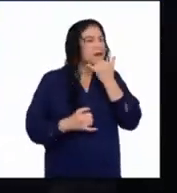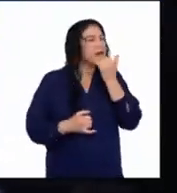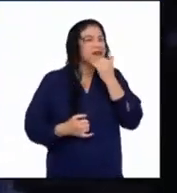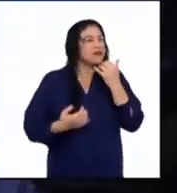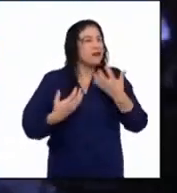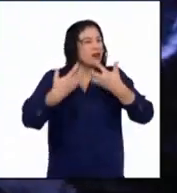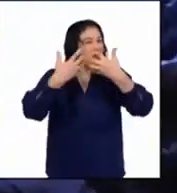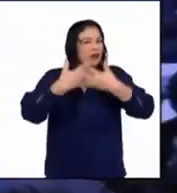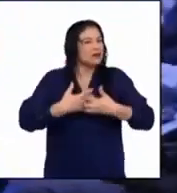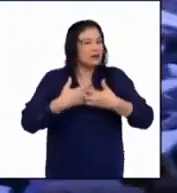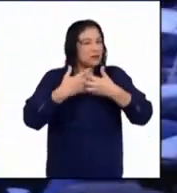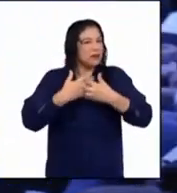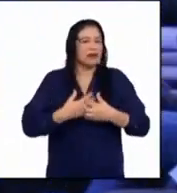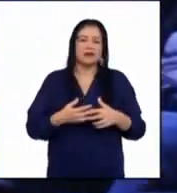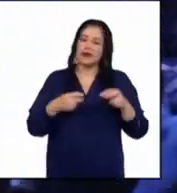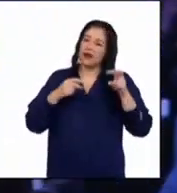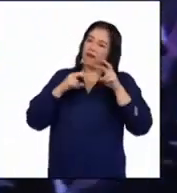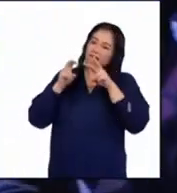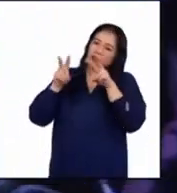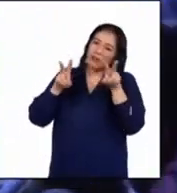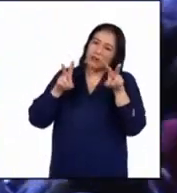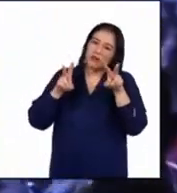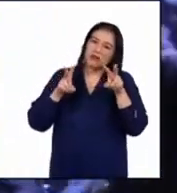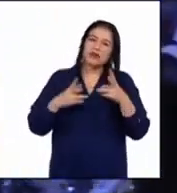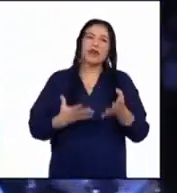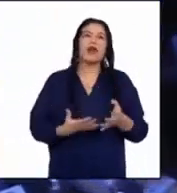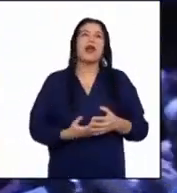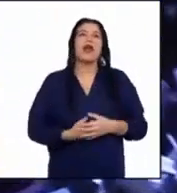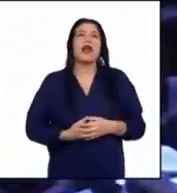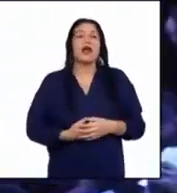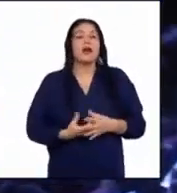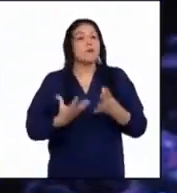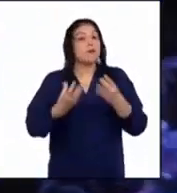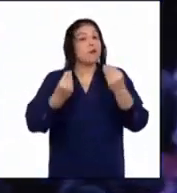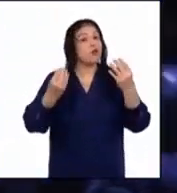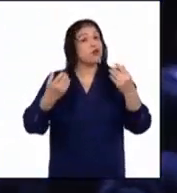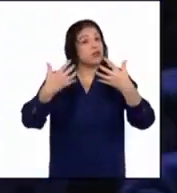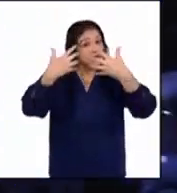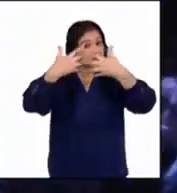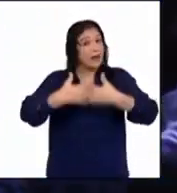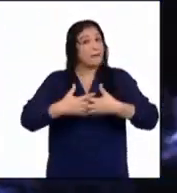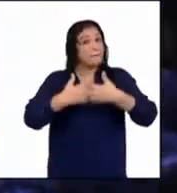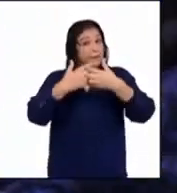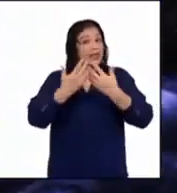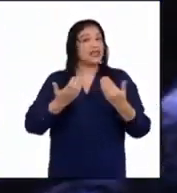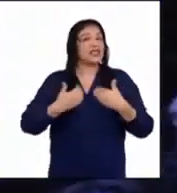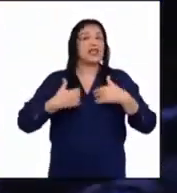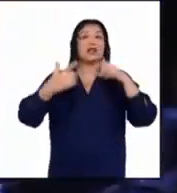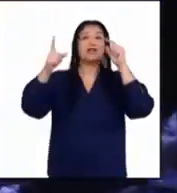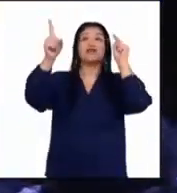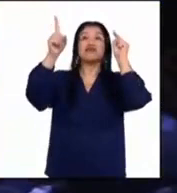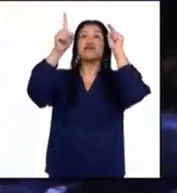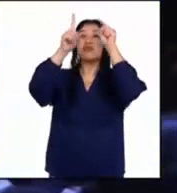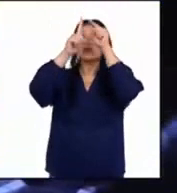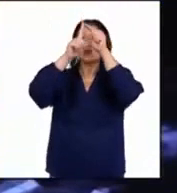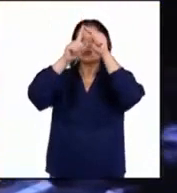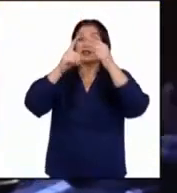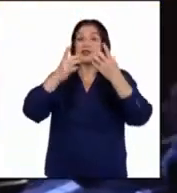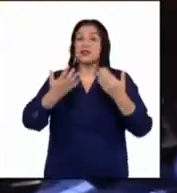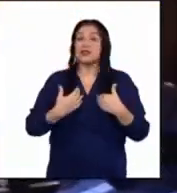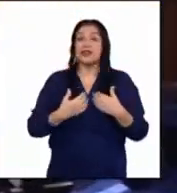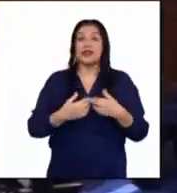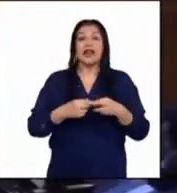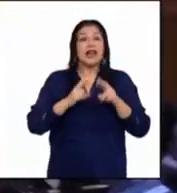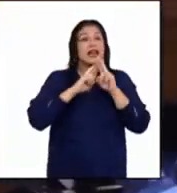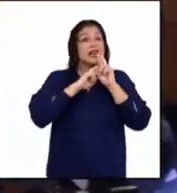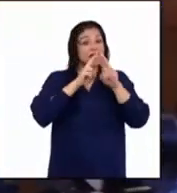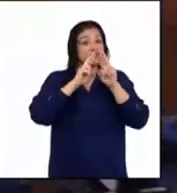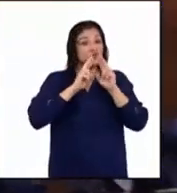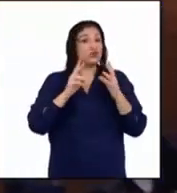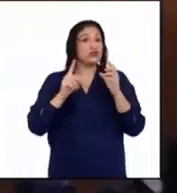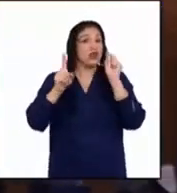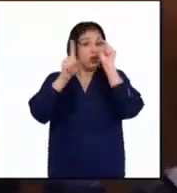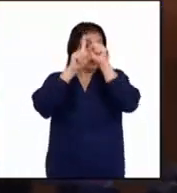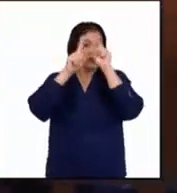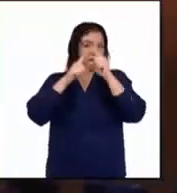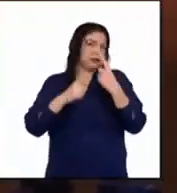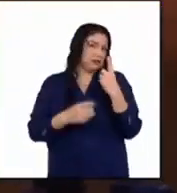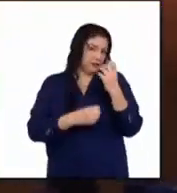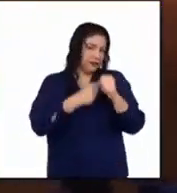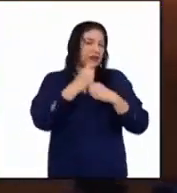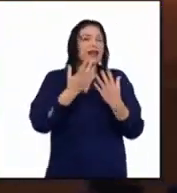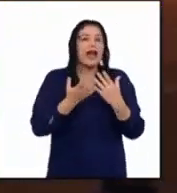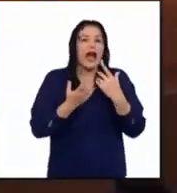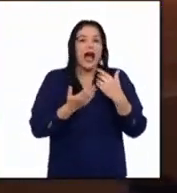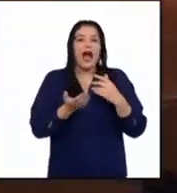con las empresas y nos dimos cuenta que las empresas tienen el reto de lograr sus resultados y para eso